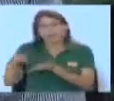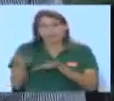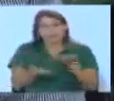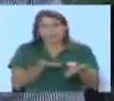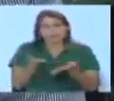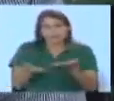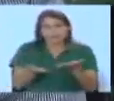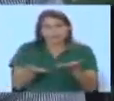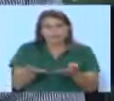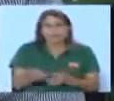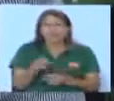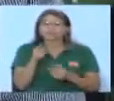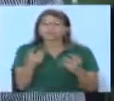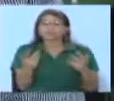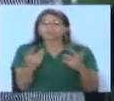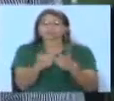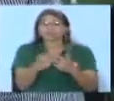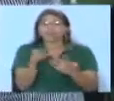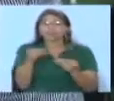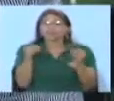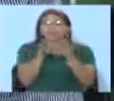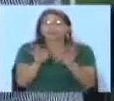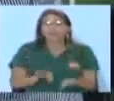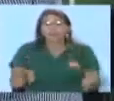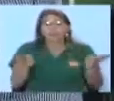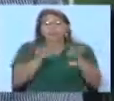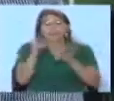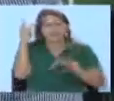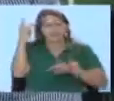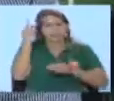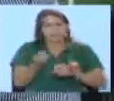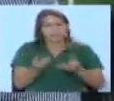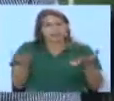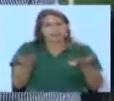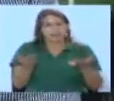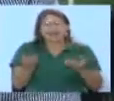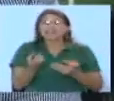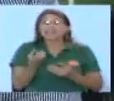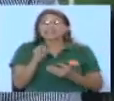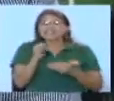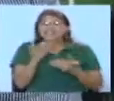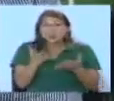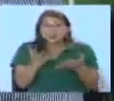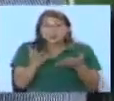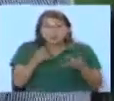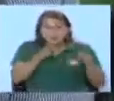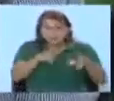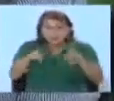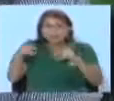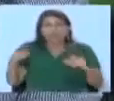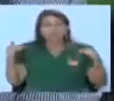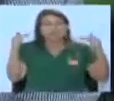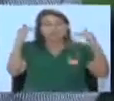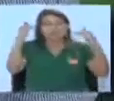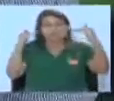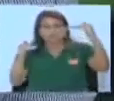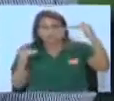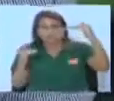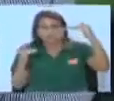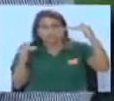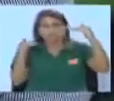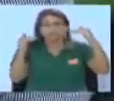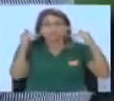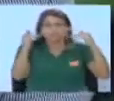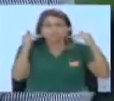más importante de la política pública. Si yo quiero romper con brecha digital, si quiero acercar a los que menos tienen, sí, y